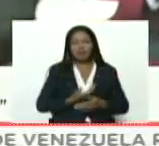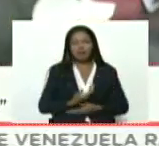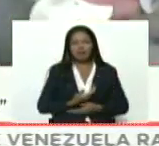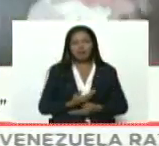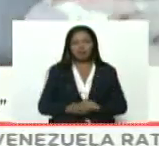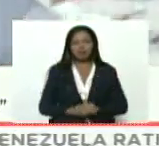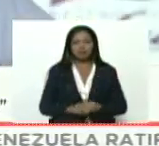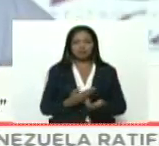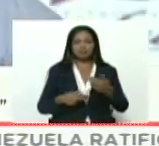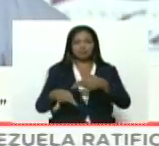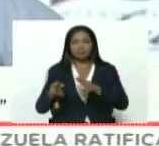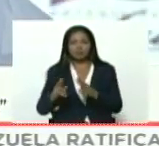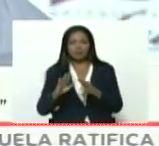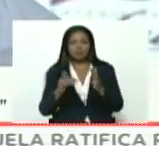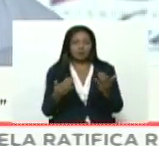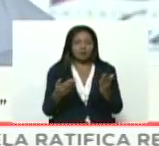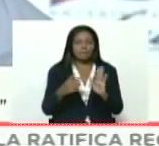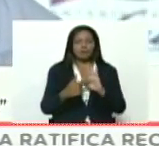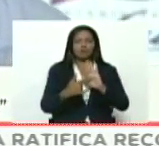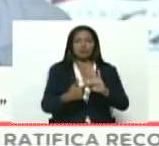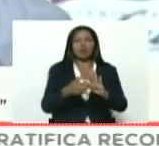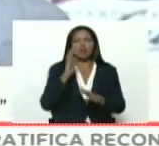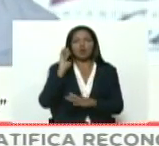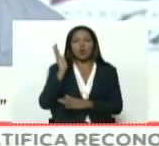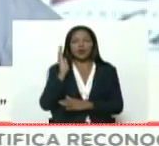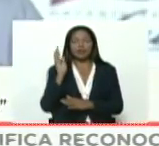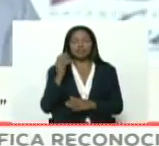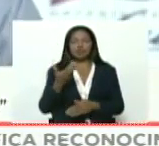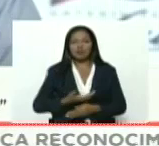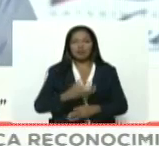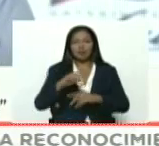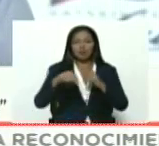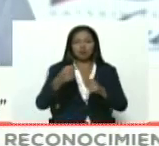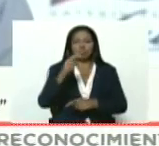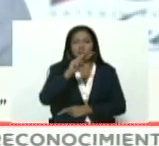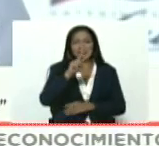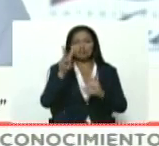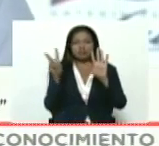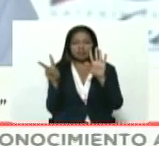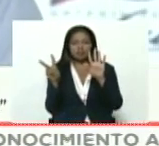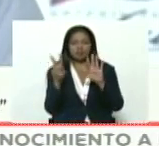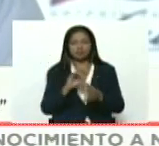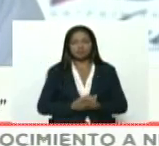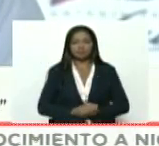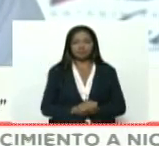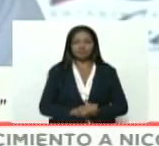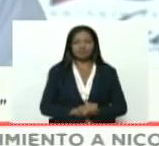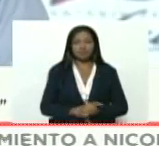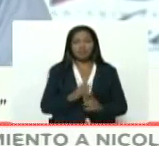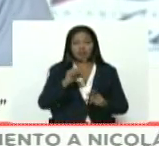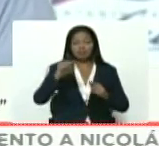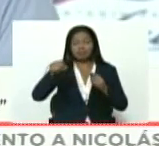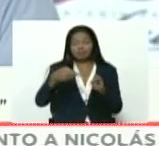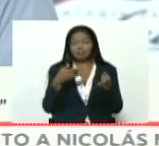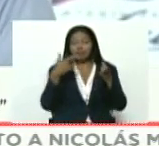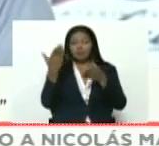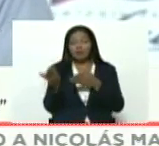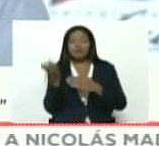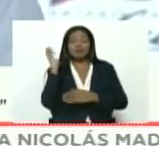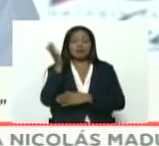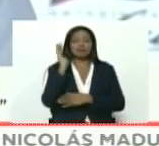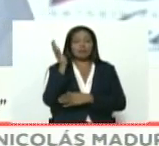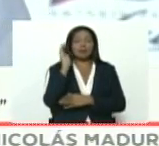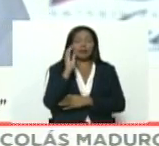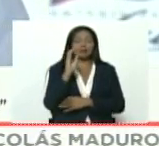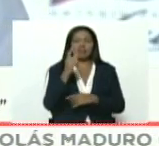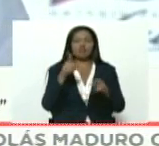en construcción y lo vamos a presentar en el Congreso de Alcaldes el próximo 27. Correcto. Y luego de la asamblea, los